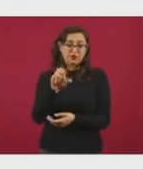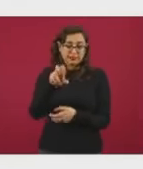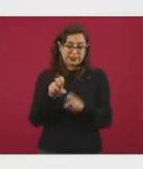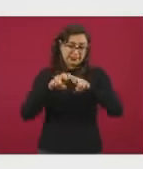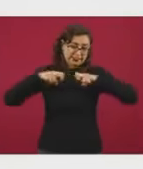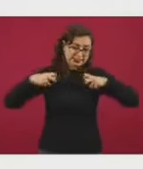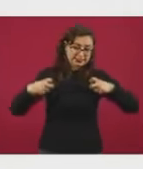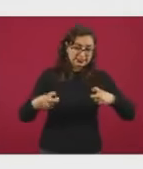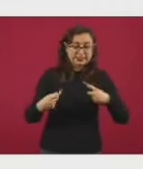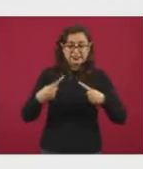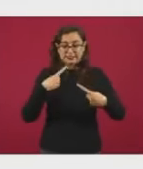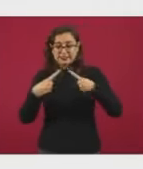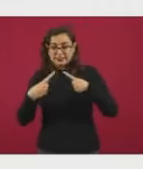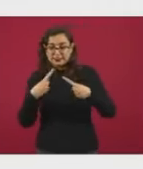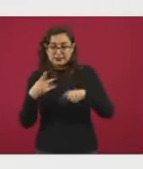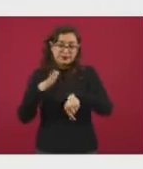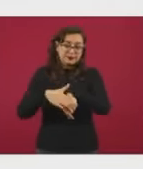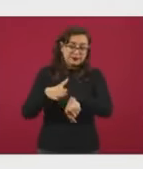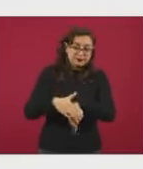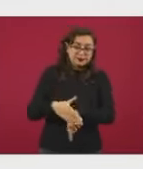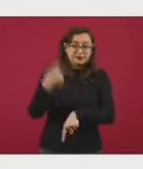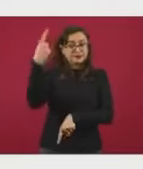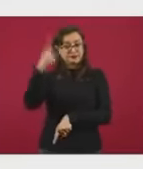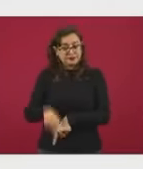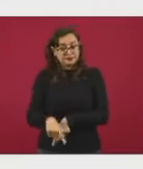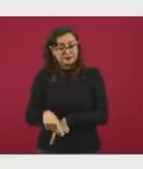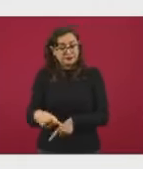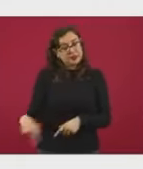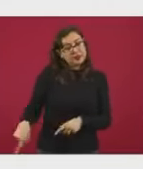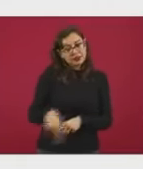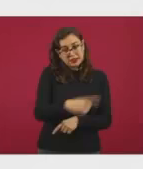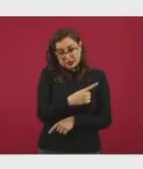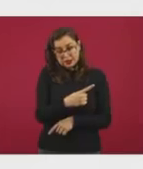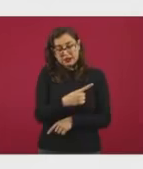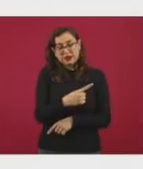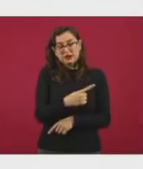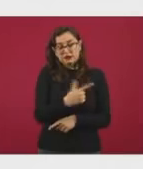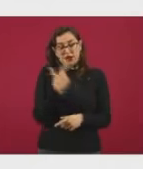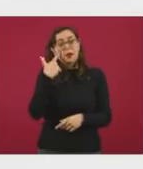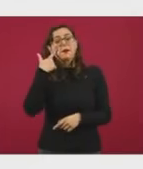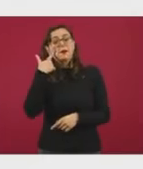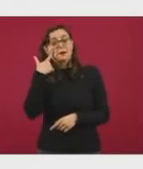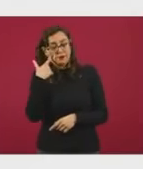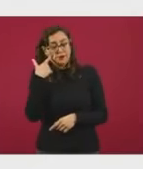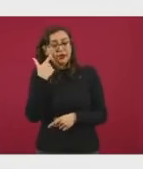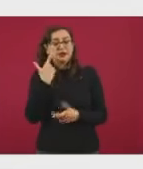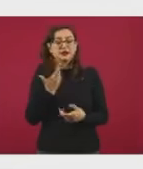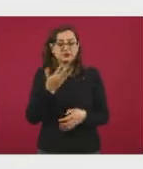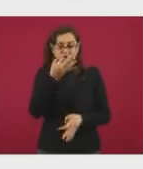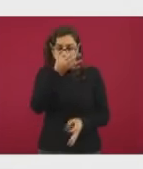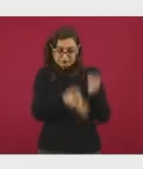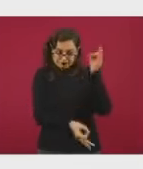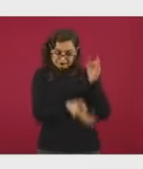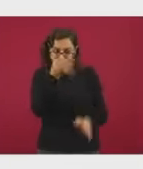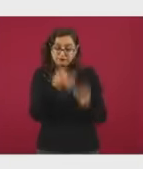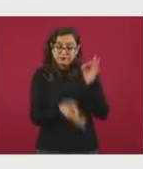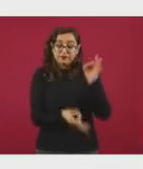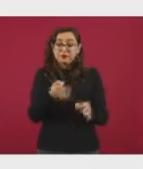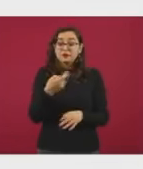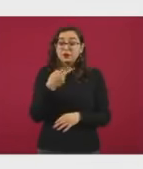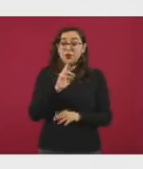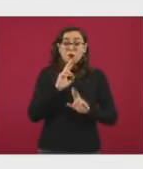la competencia económica, para ordenar el emplazamiento y un procedimiento en forma de juicio, pero todavía